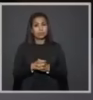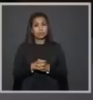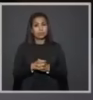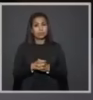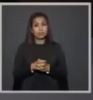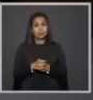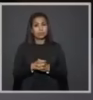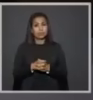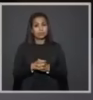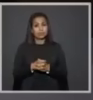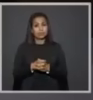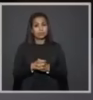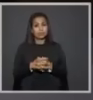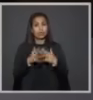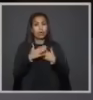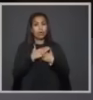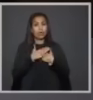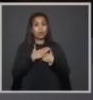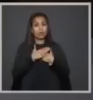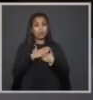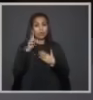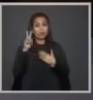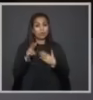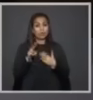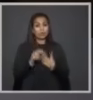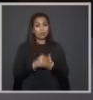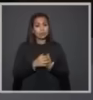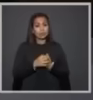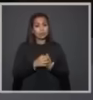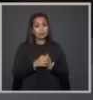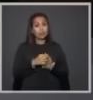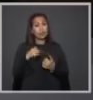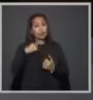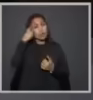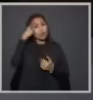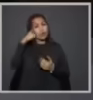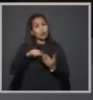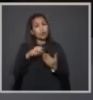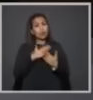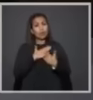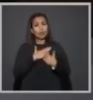Es un amor sincero. Yo creo en el amor